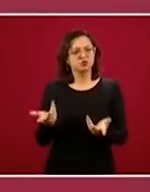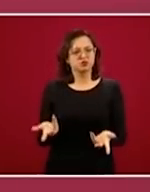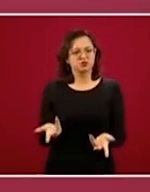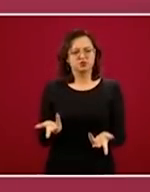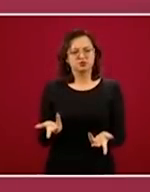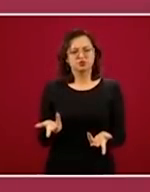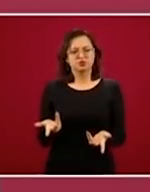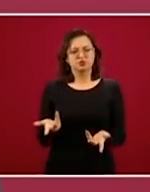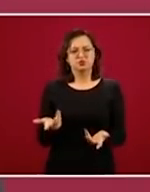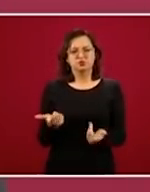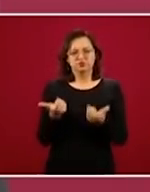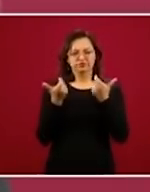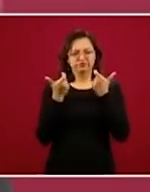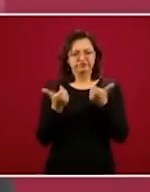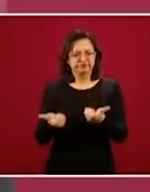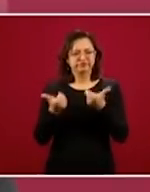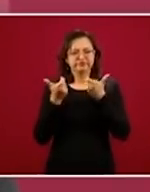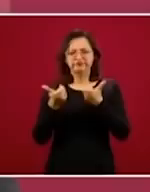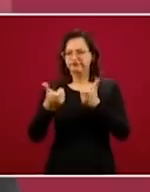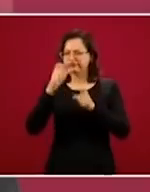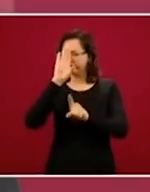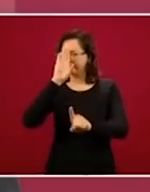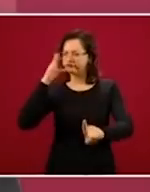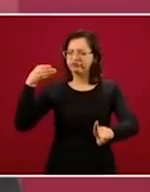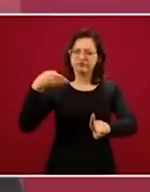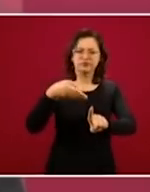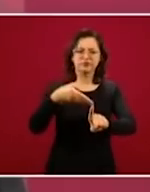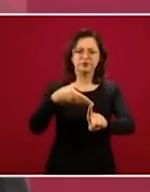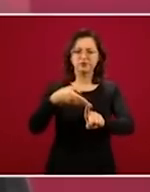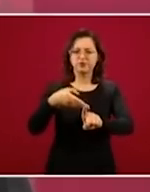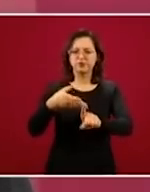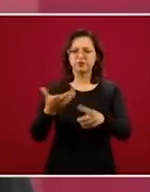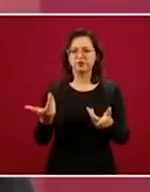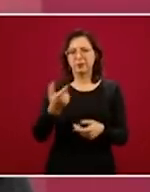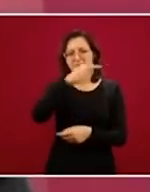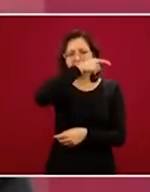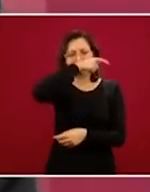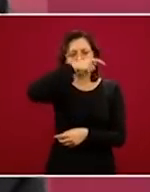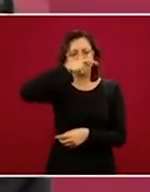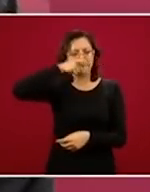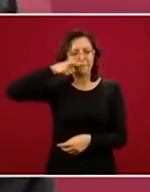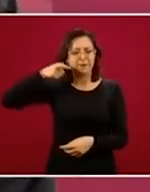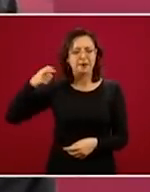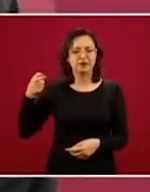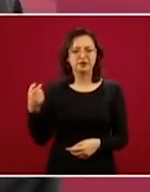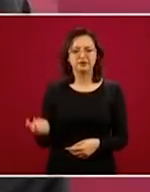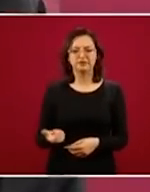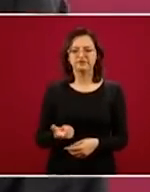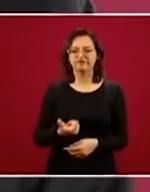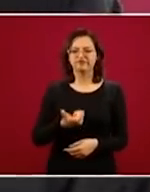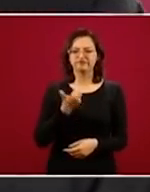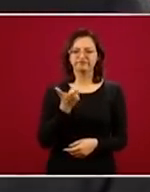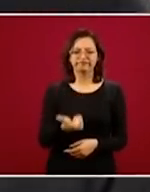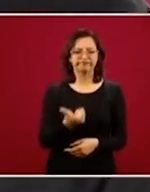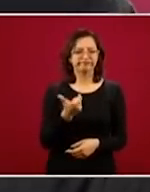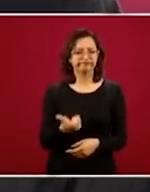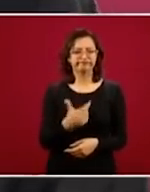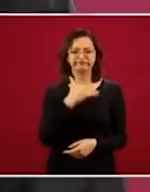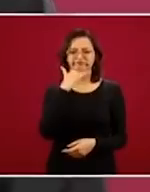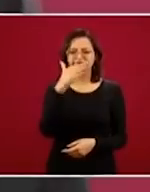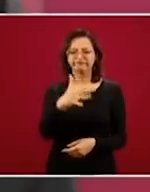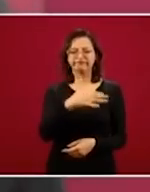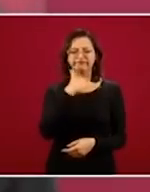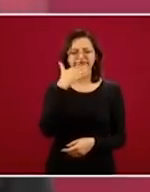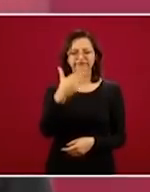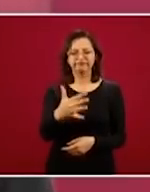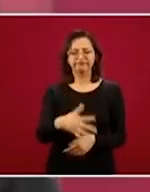todo por el dinero por la ambición al cochino dinero entonces